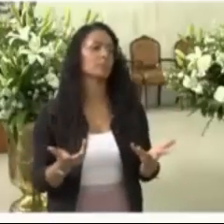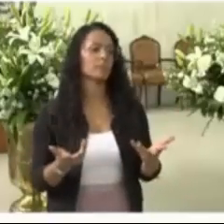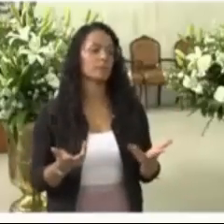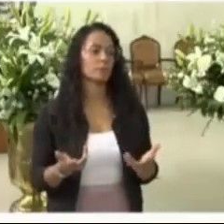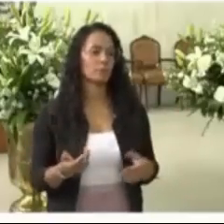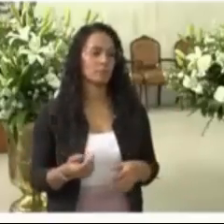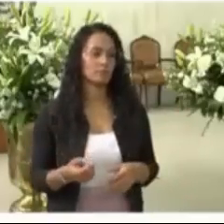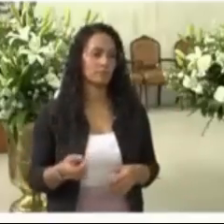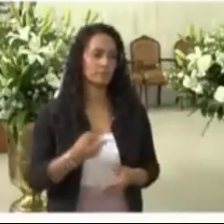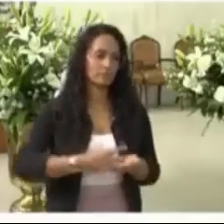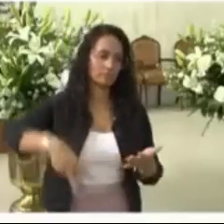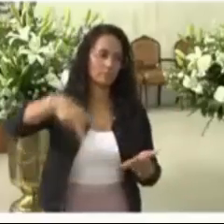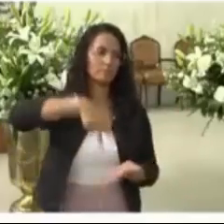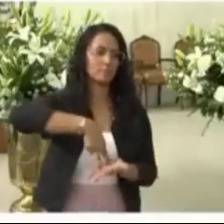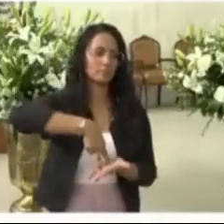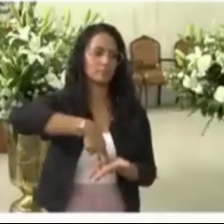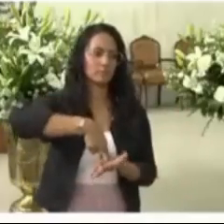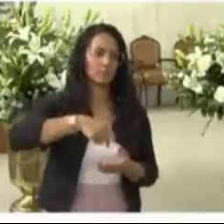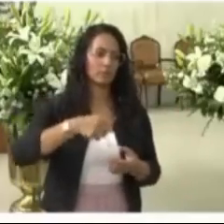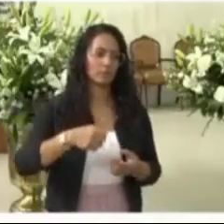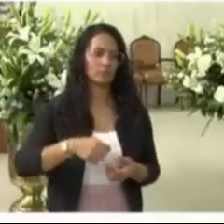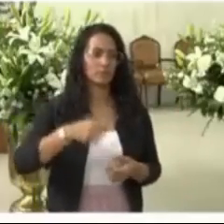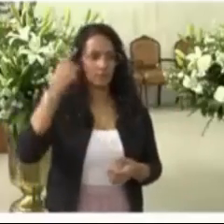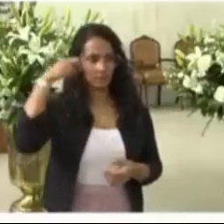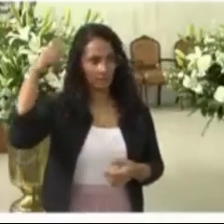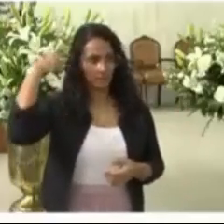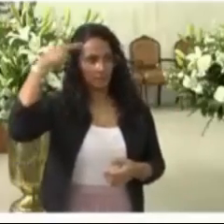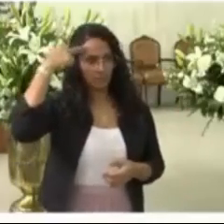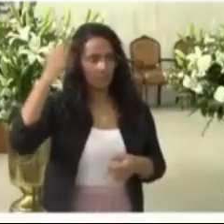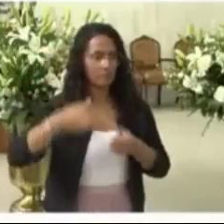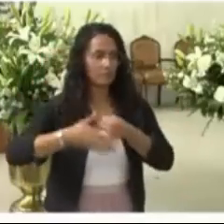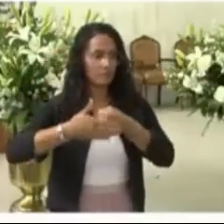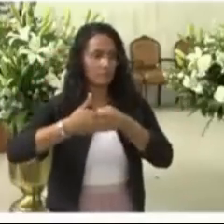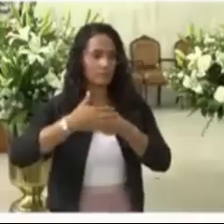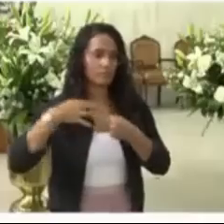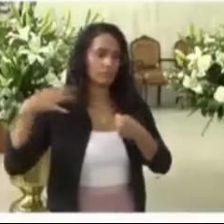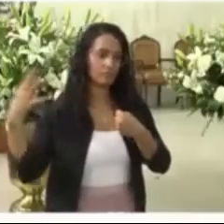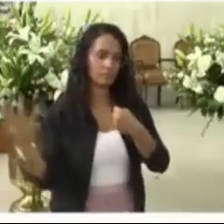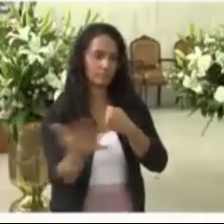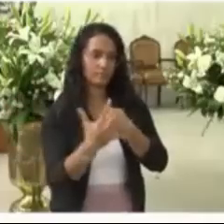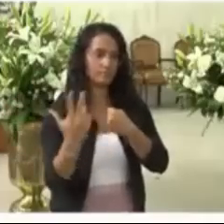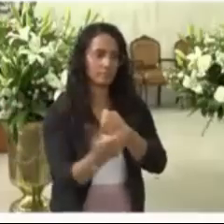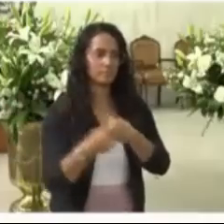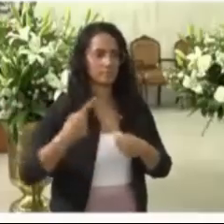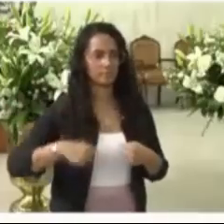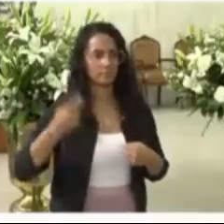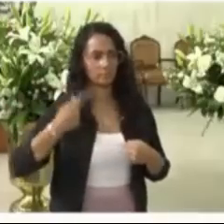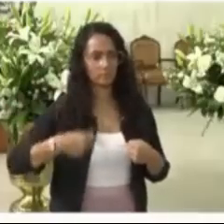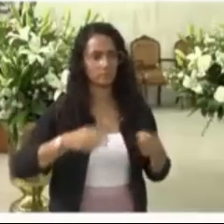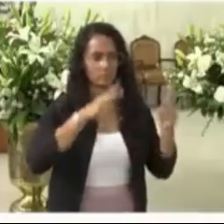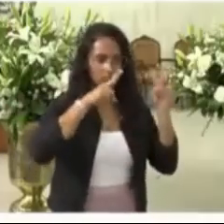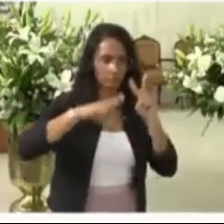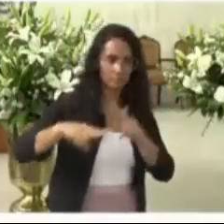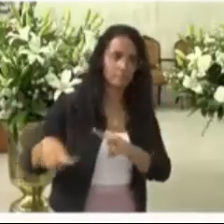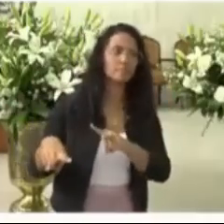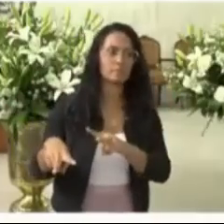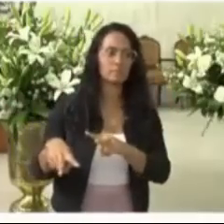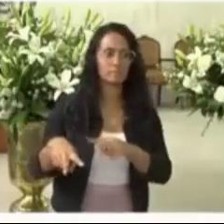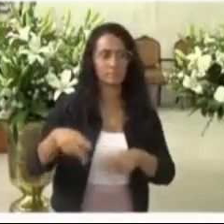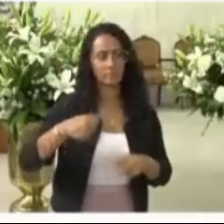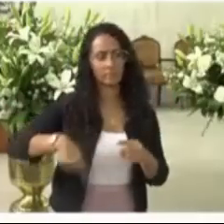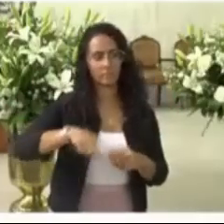puso en pie y dijo a toda la multitud: oídme, Judá y moradores de Jerusalén, creed